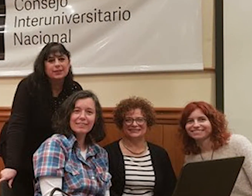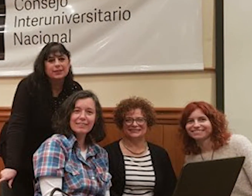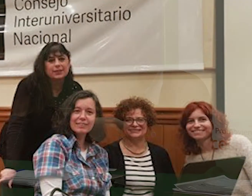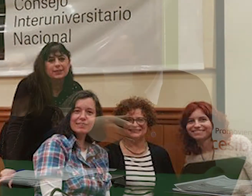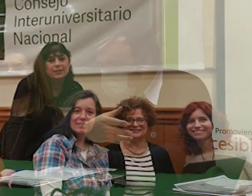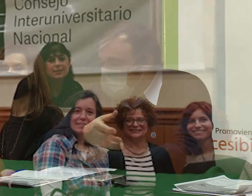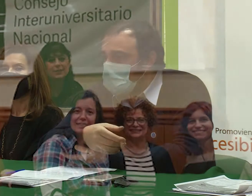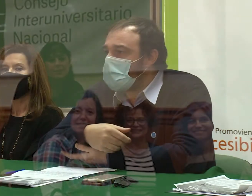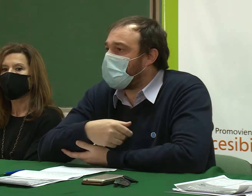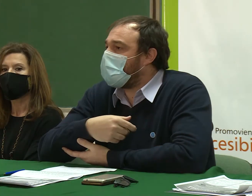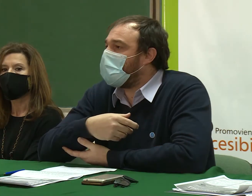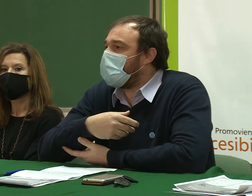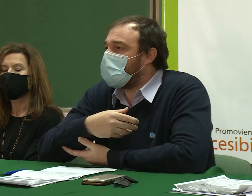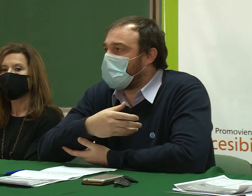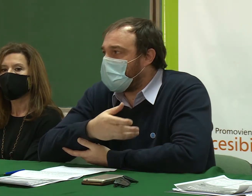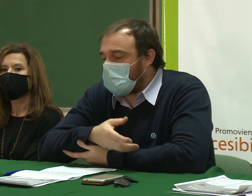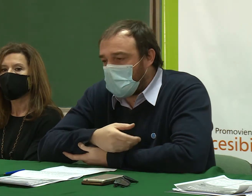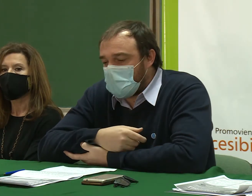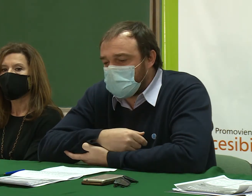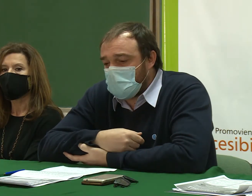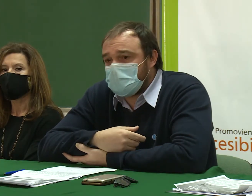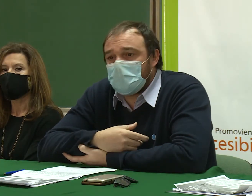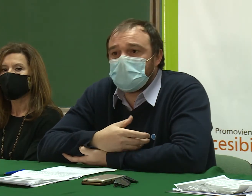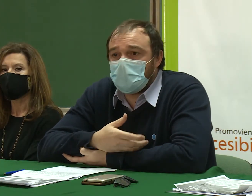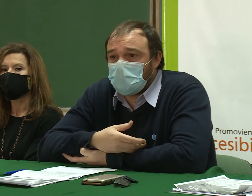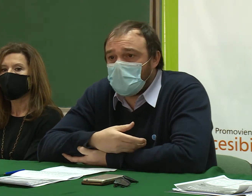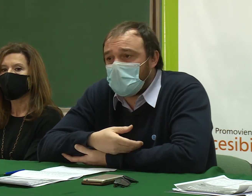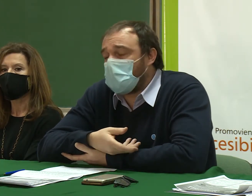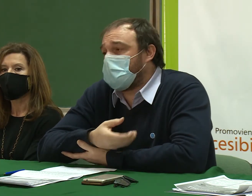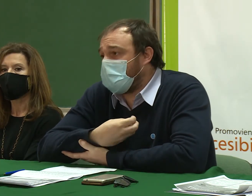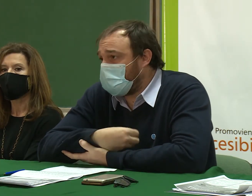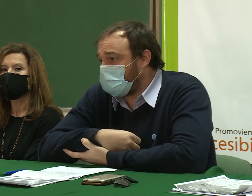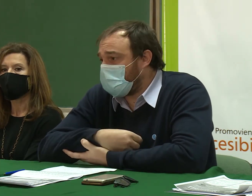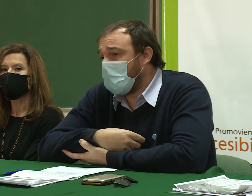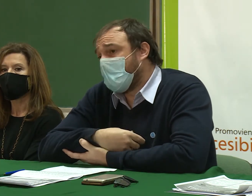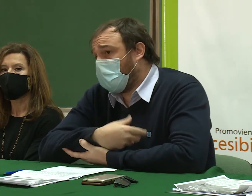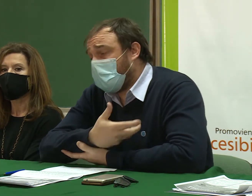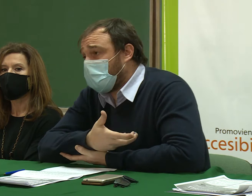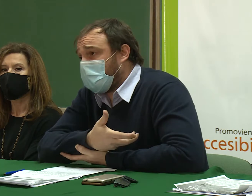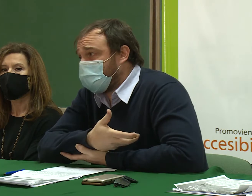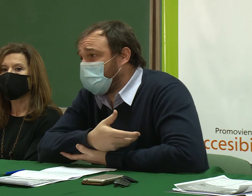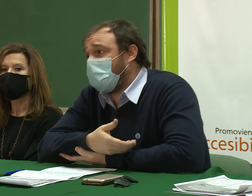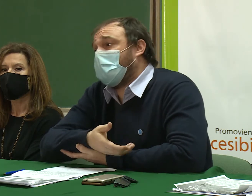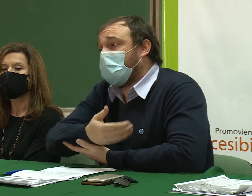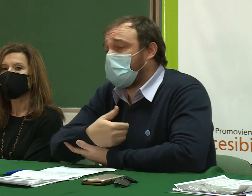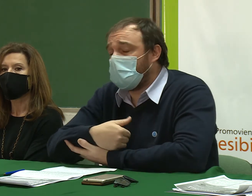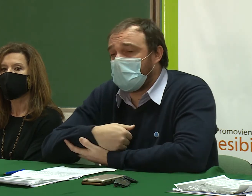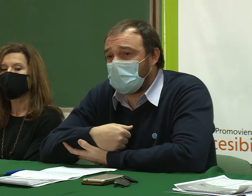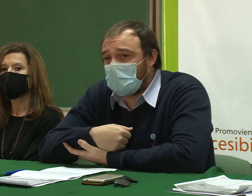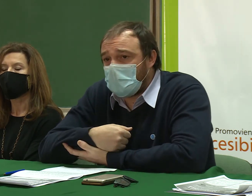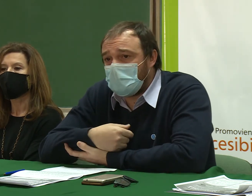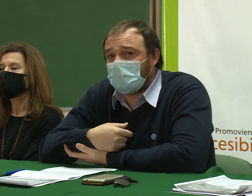para definir políticas, para intercambiar experiencias. Me parece que desde ese punto de vista nuestra institución podrá aportar la suya desde la